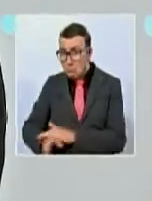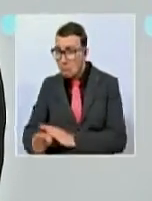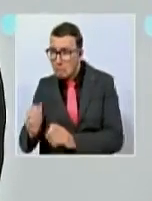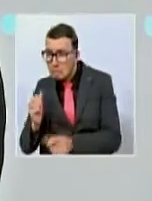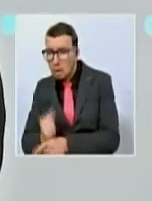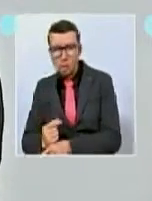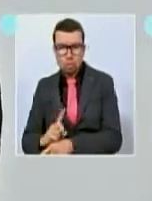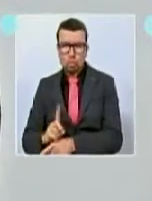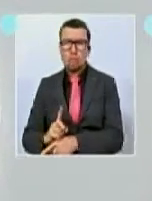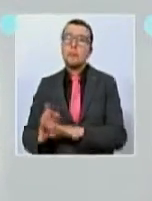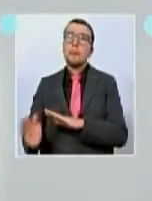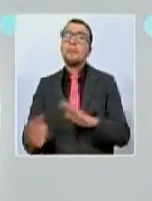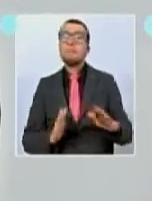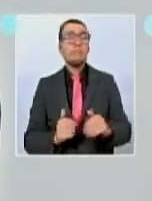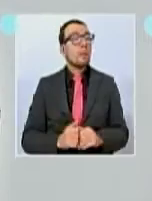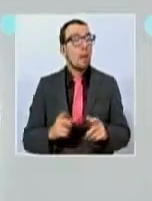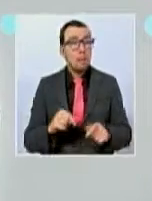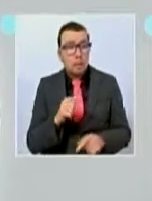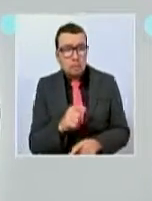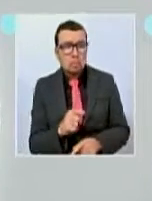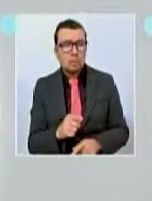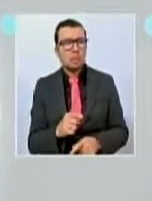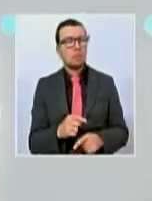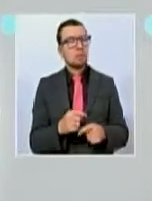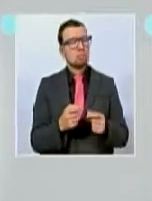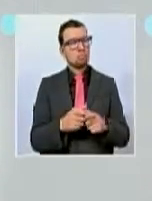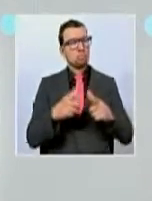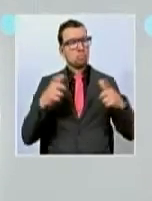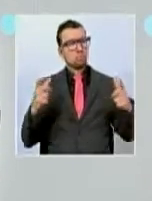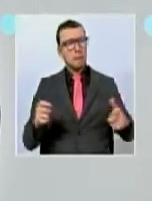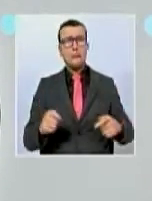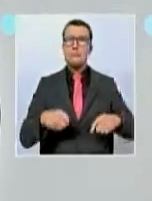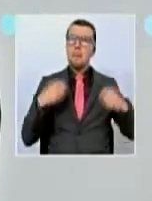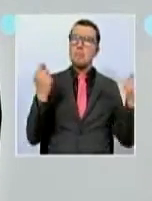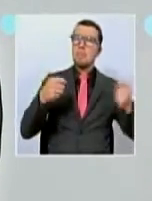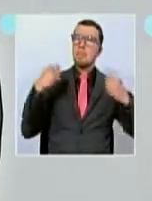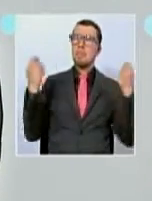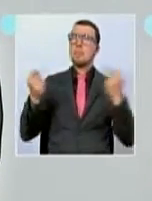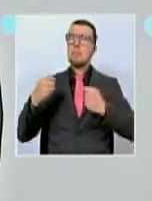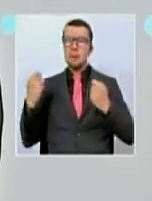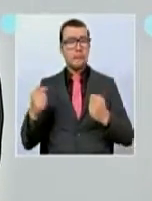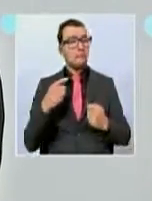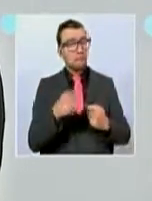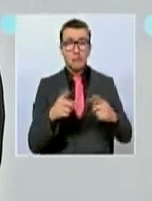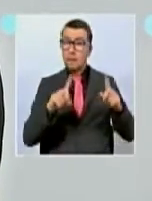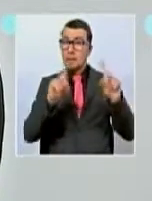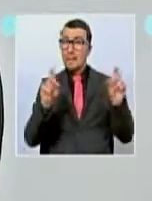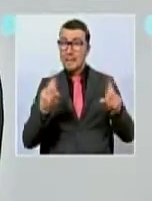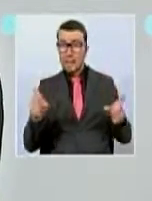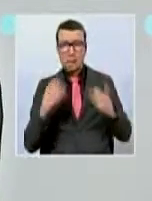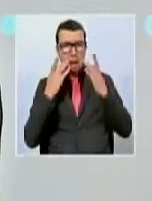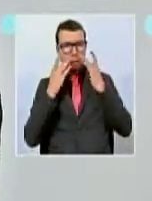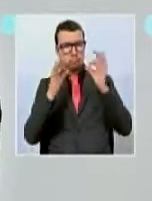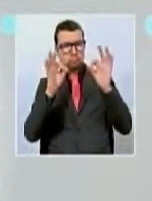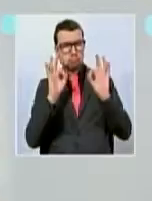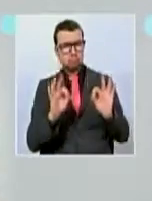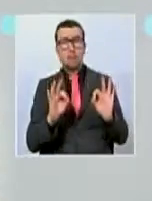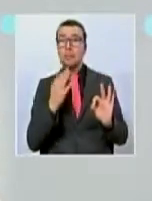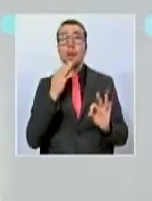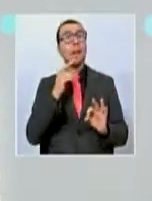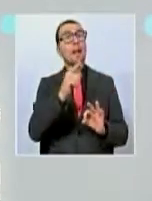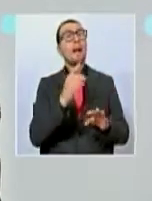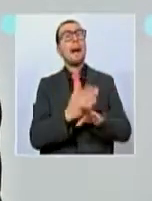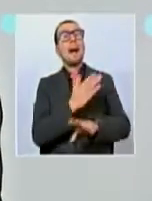que existe una cadena productiva muy amplia en la que vamos a incluir diferentes temas de calidad. Ahorita en las imágenes veíamos, por